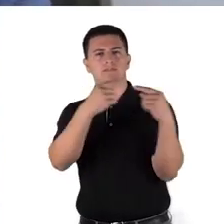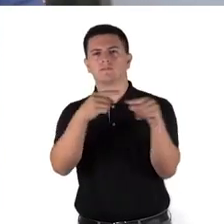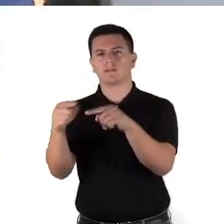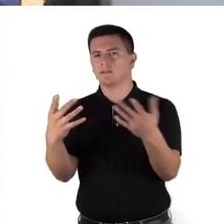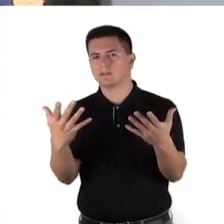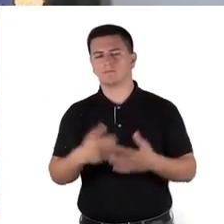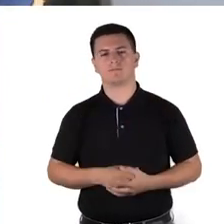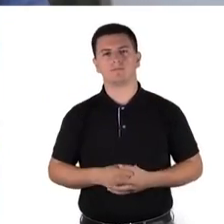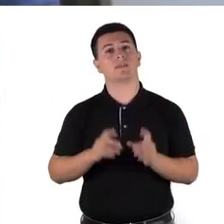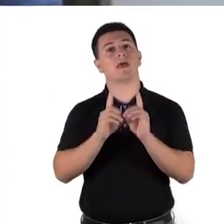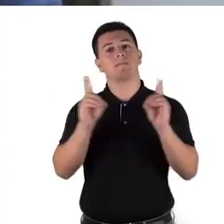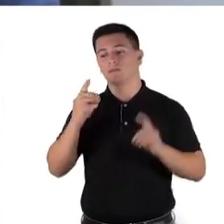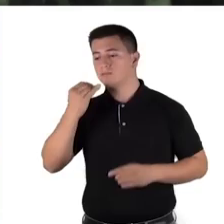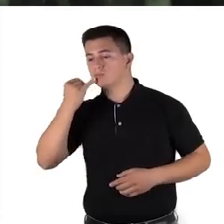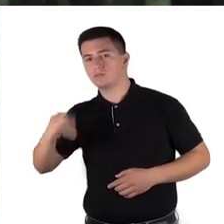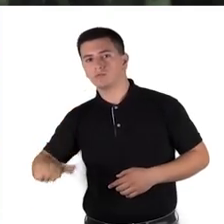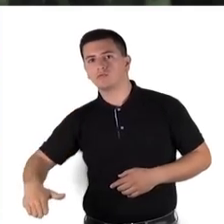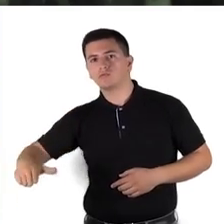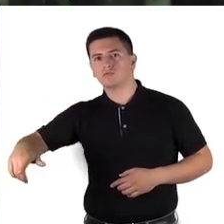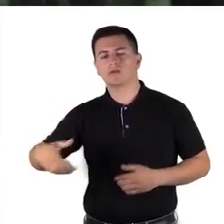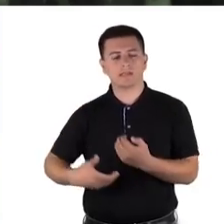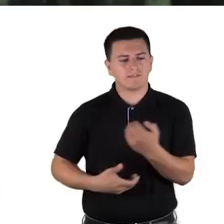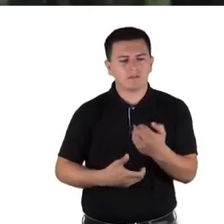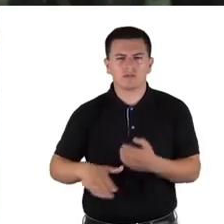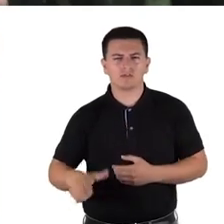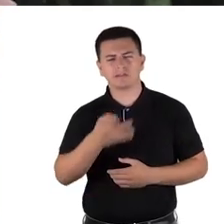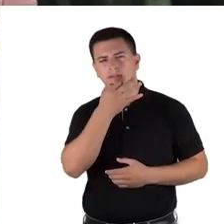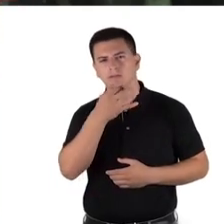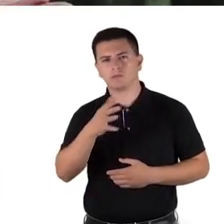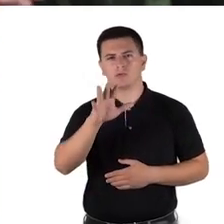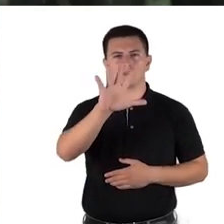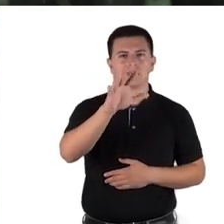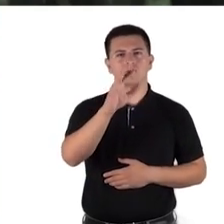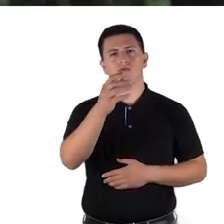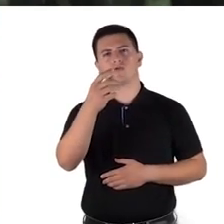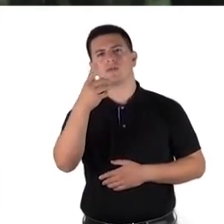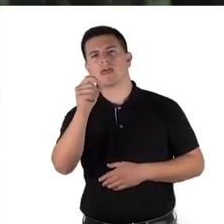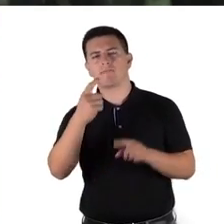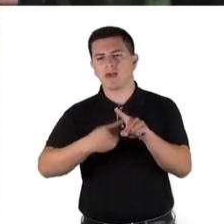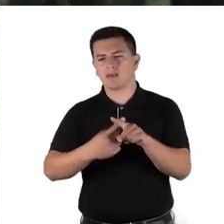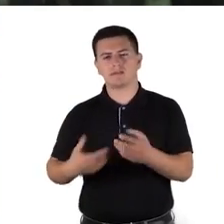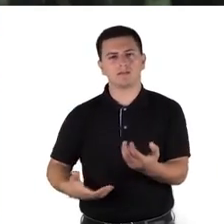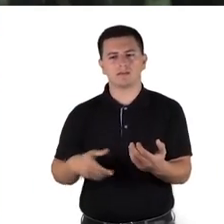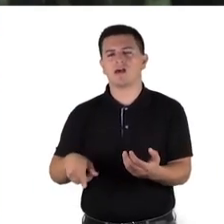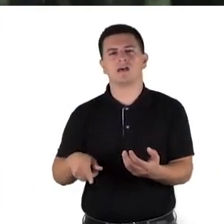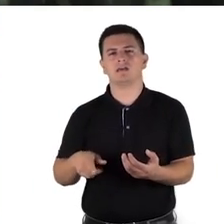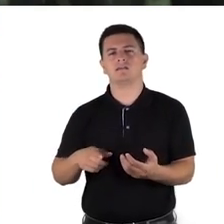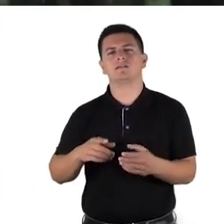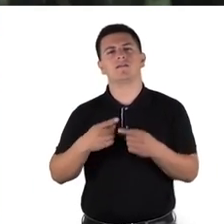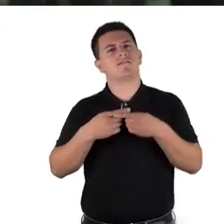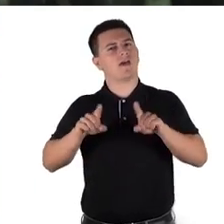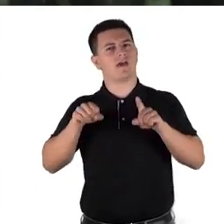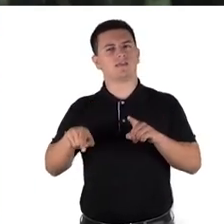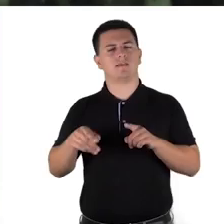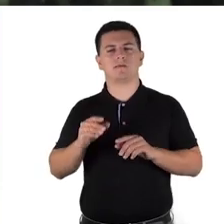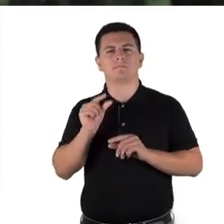cada cosa sin tener un horario determinado? Claro. Todo depende de la edad del niño. A un bebé que es muy chiquitito, tiene unos 5 o 10